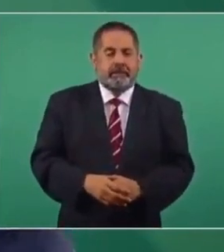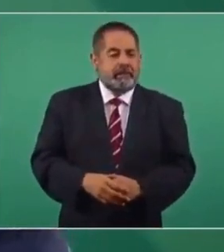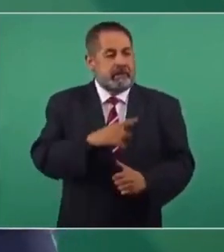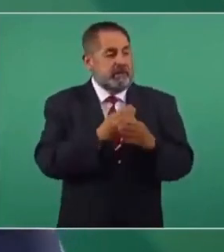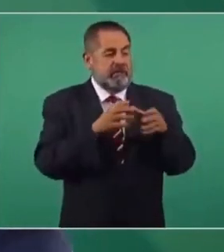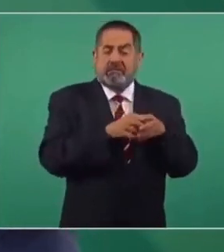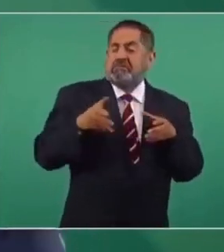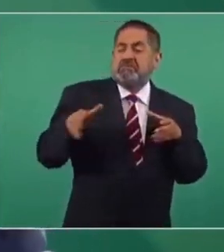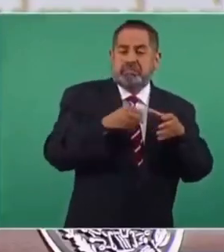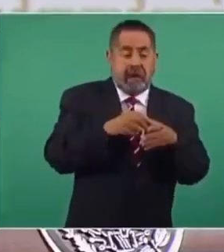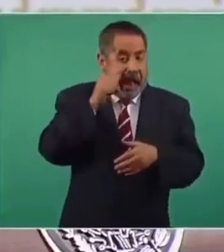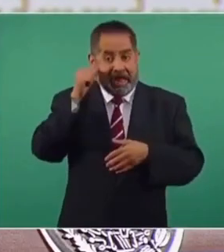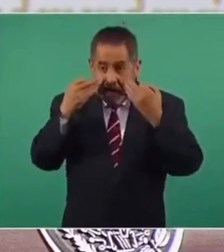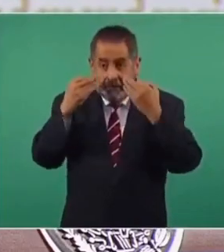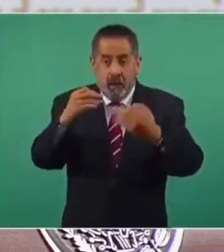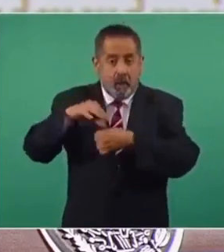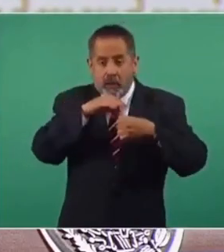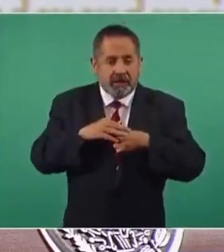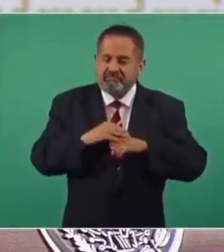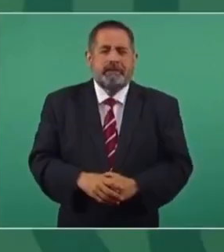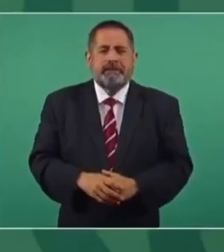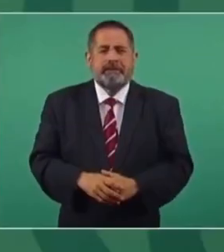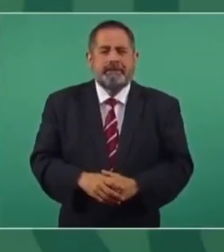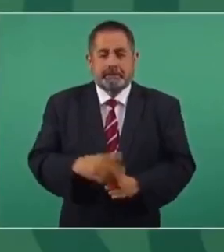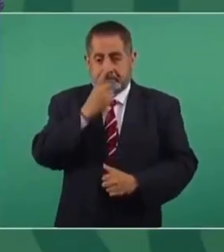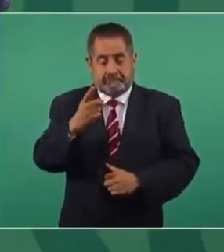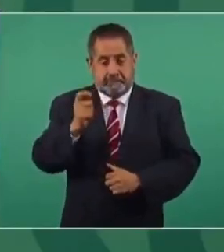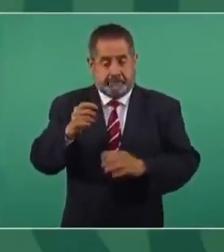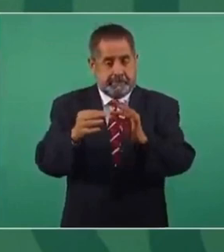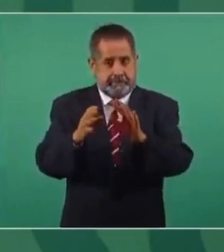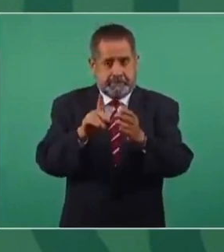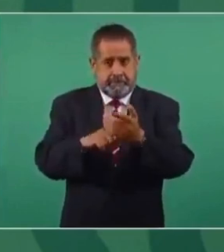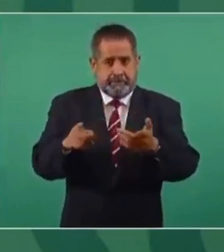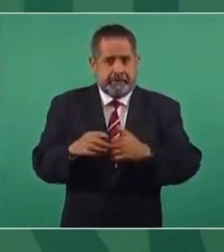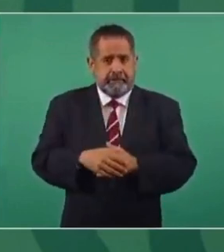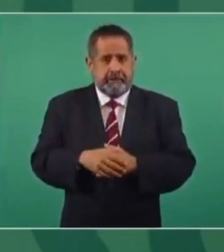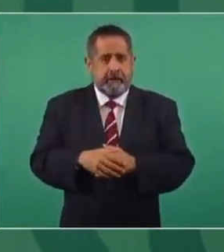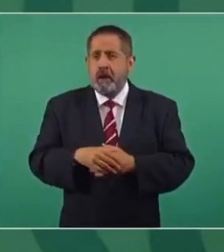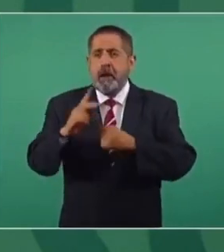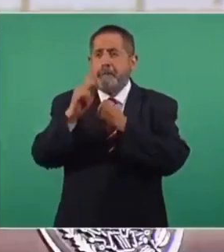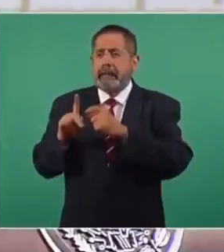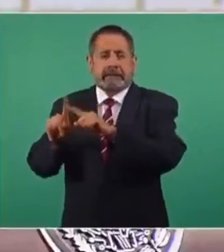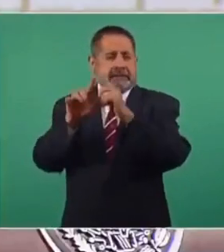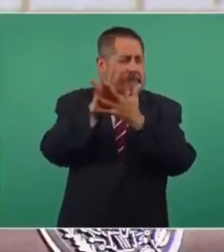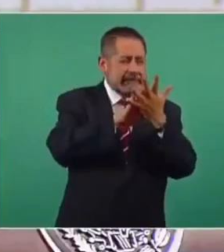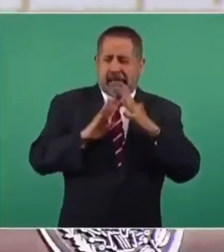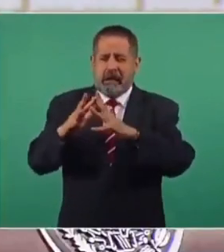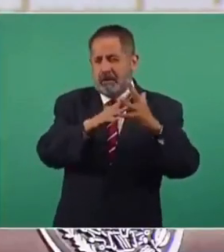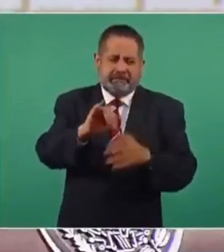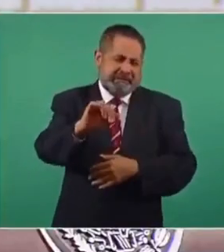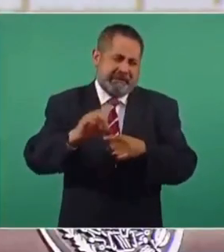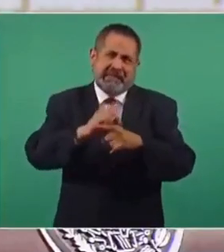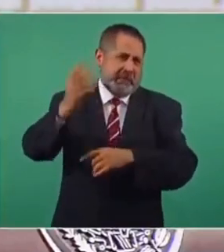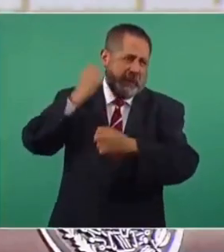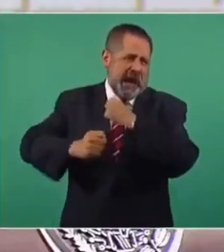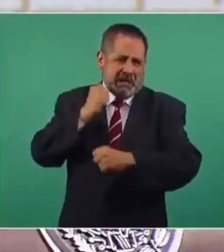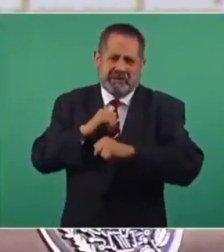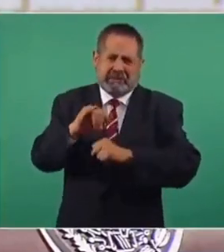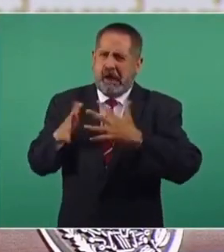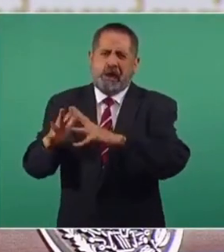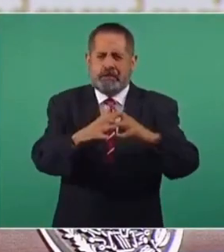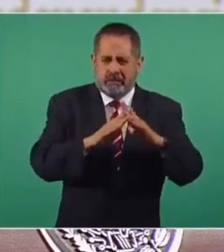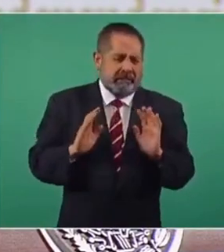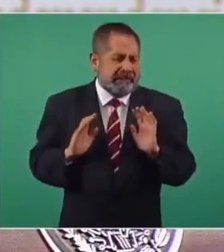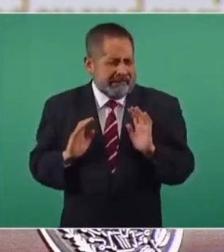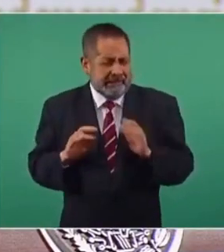al clasismo, al racismo. Eso fue lo que ayer se dirimió. Dicen, está polarizado el país. Sí, desde hace siglos. Desde hace siglos.